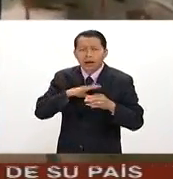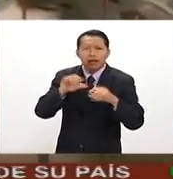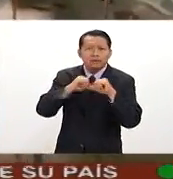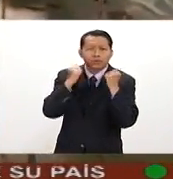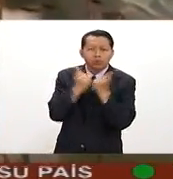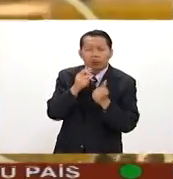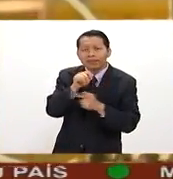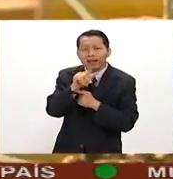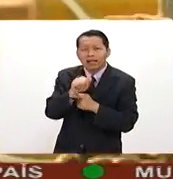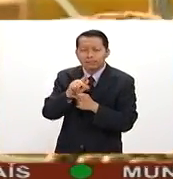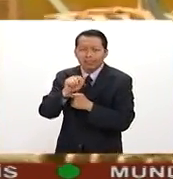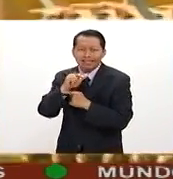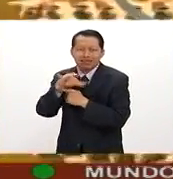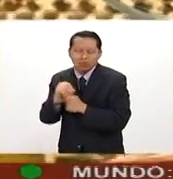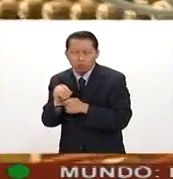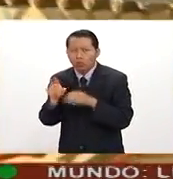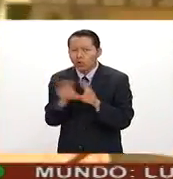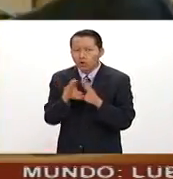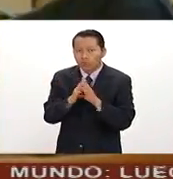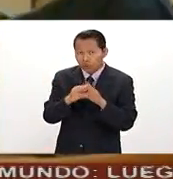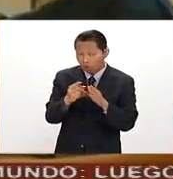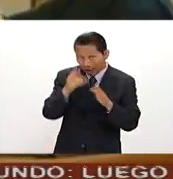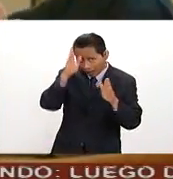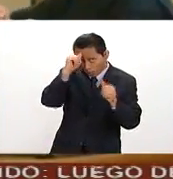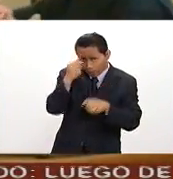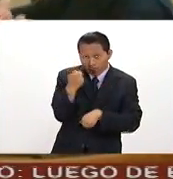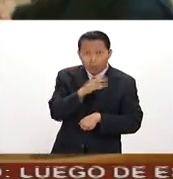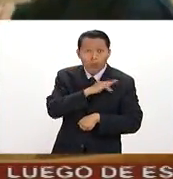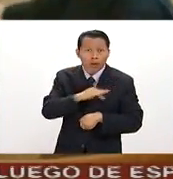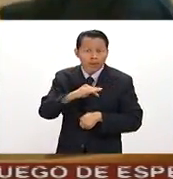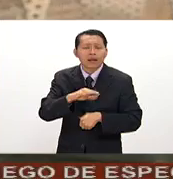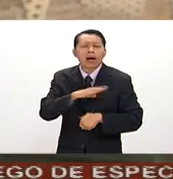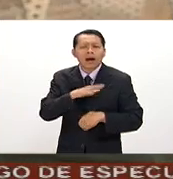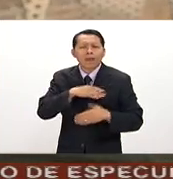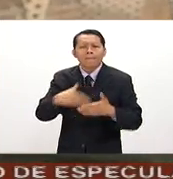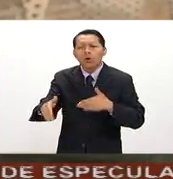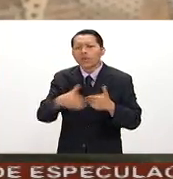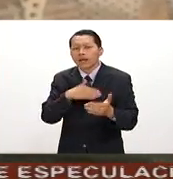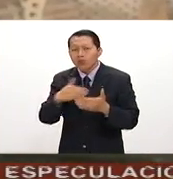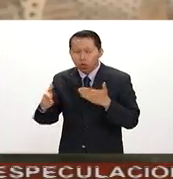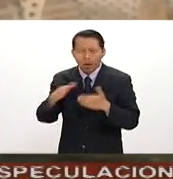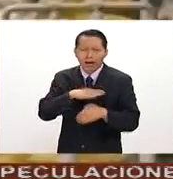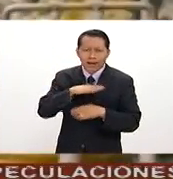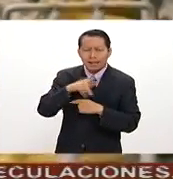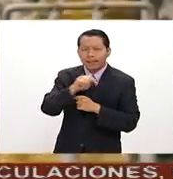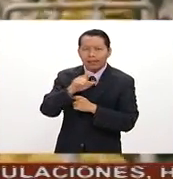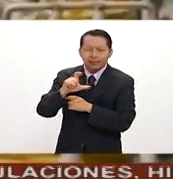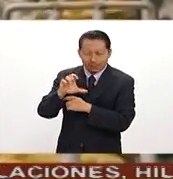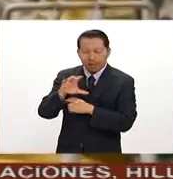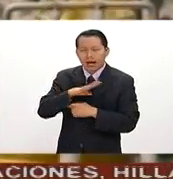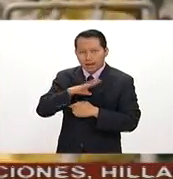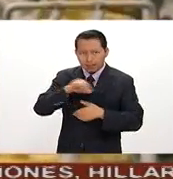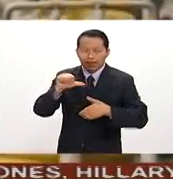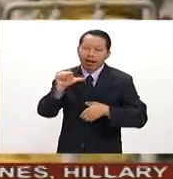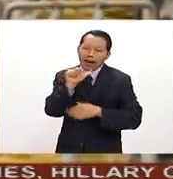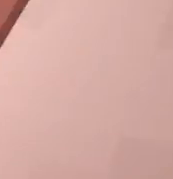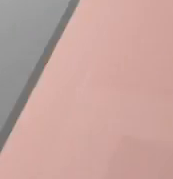Transpacífico. Aseguró que dicho acuerdo permitirá modernizar el Tratado de Libre Comercio de América del Norte sin necesidad de renegociarlo.